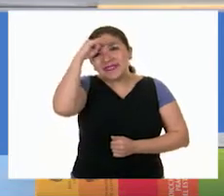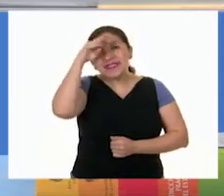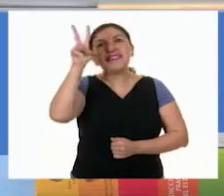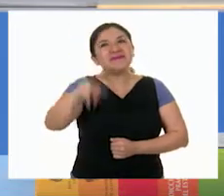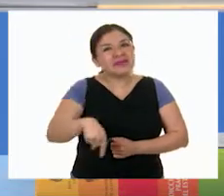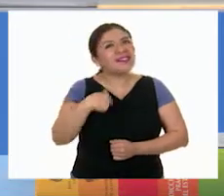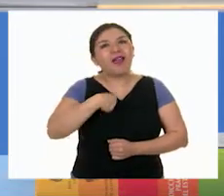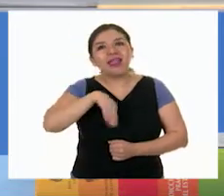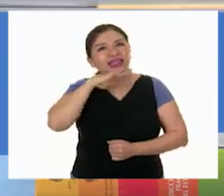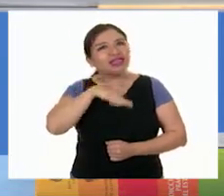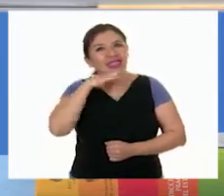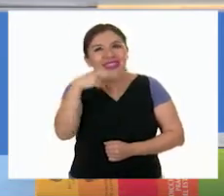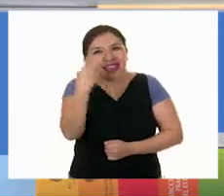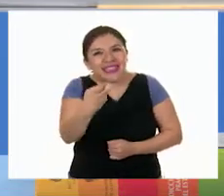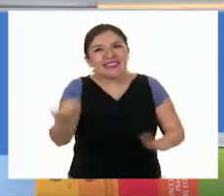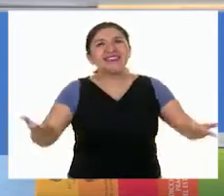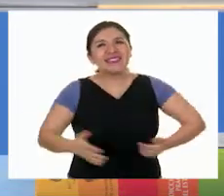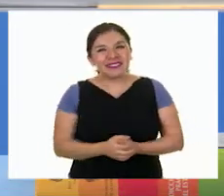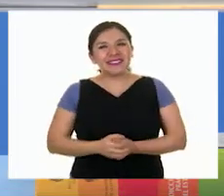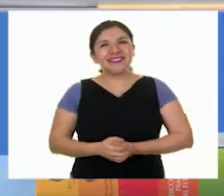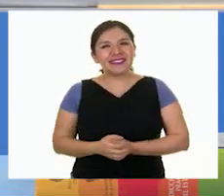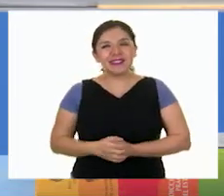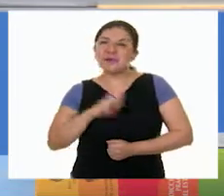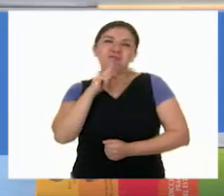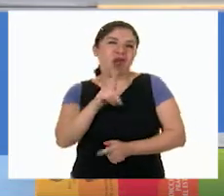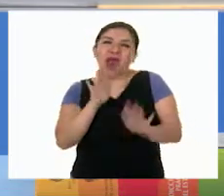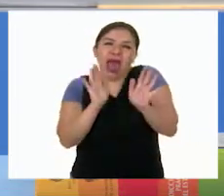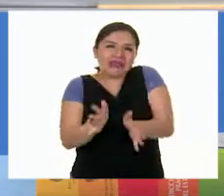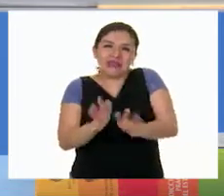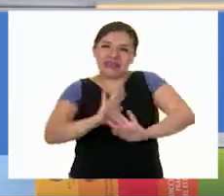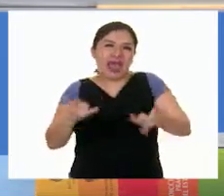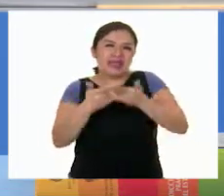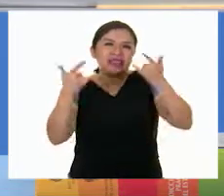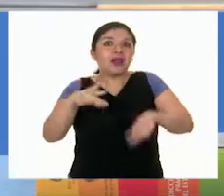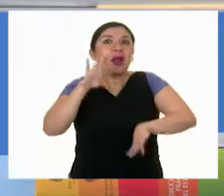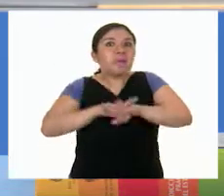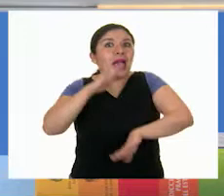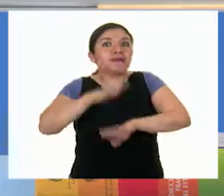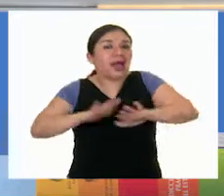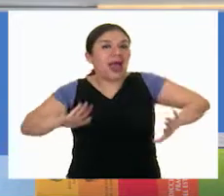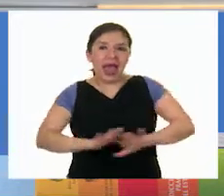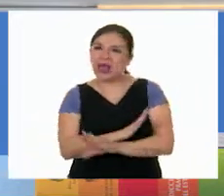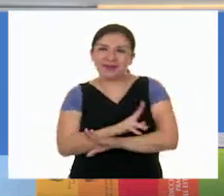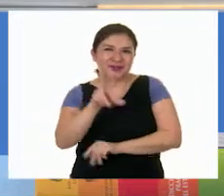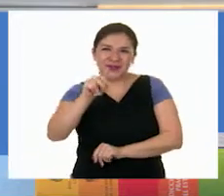Si no me había dado cuenta. Mejor así que se quede para que no se cambie.